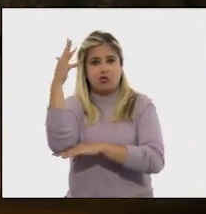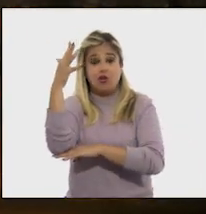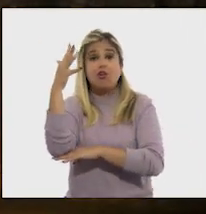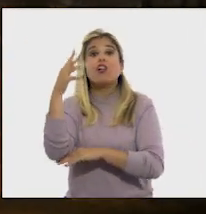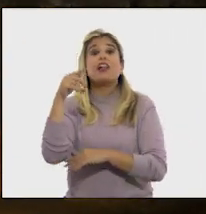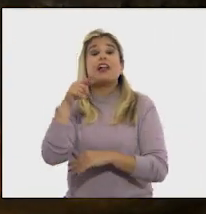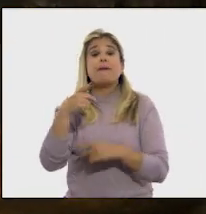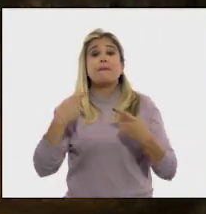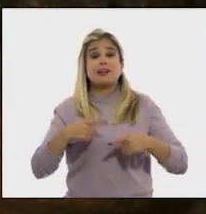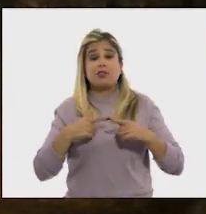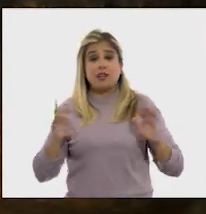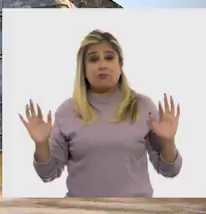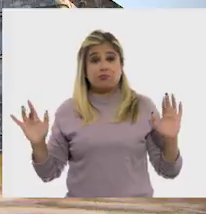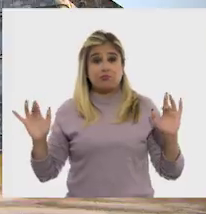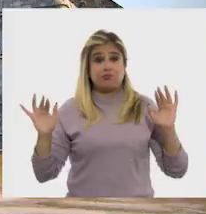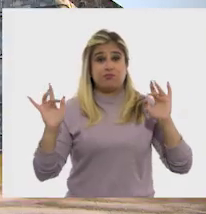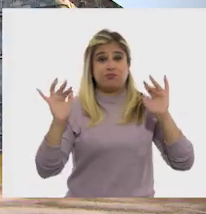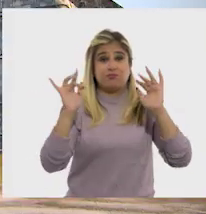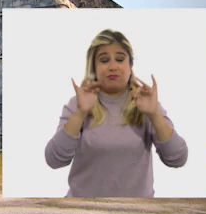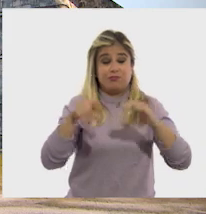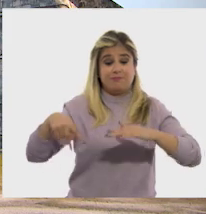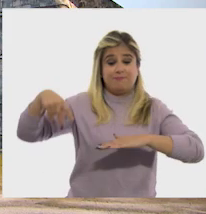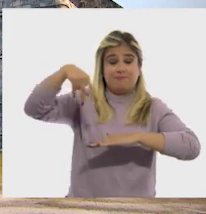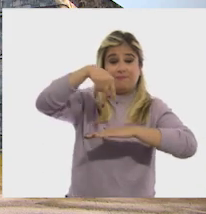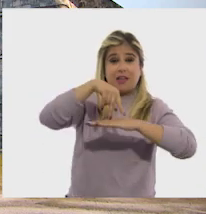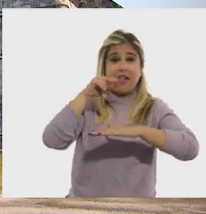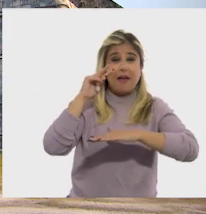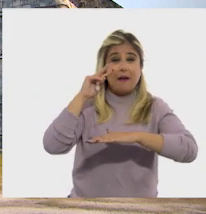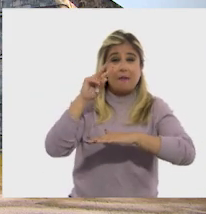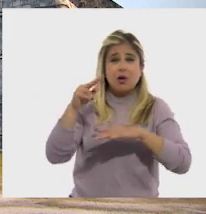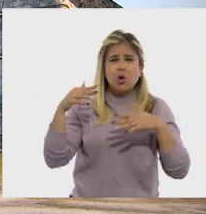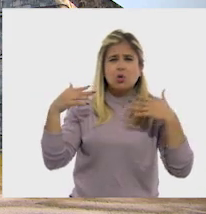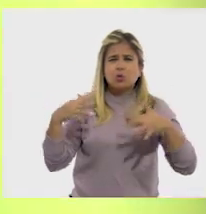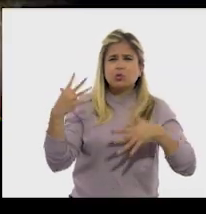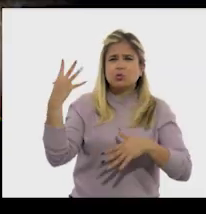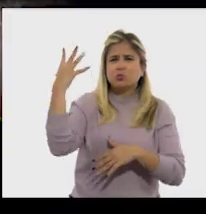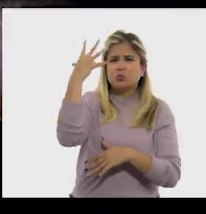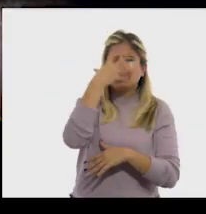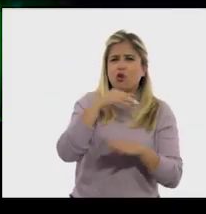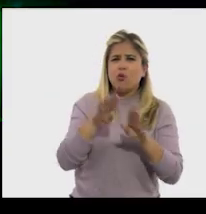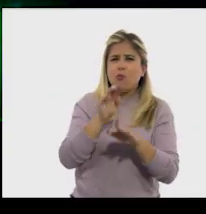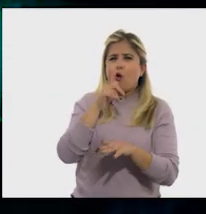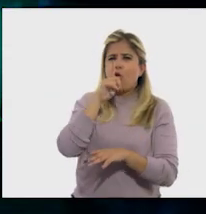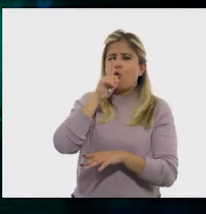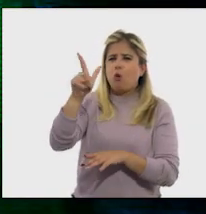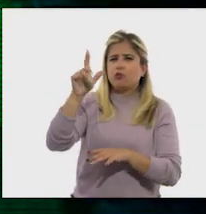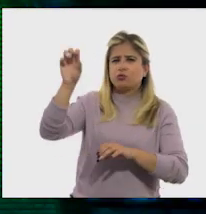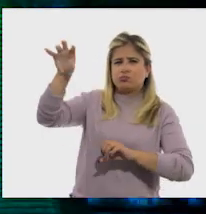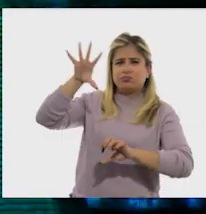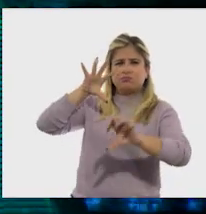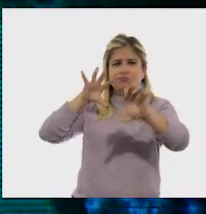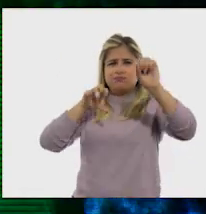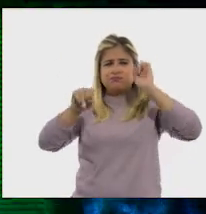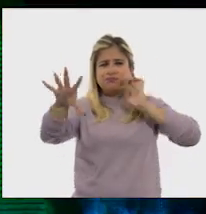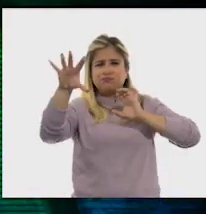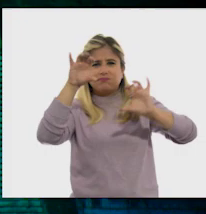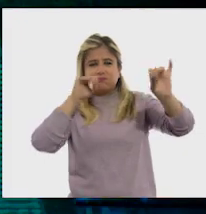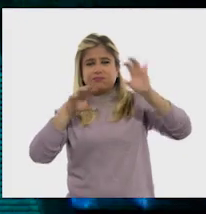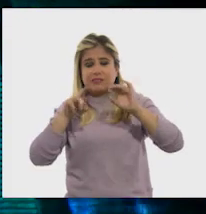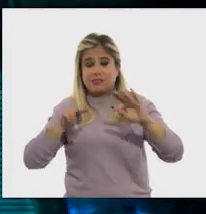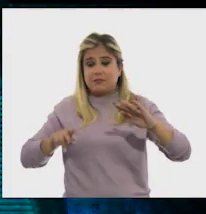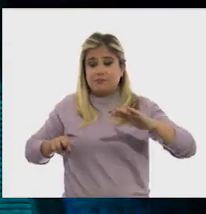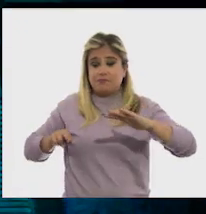la gente acude a Kukulcán para presenciar un sorprendente espectáculo de luces y sombras sobre la escalinata